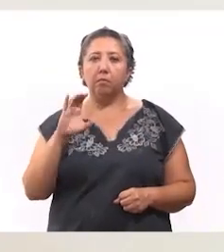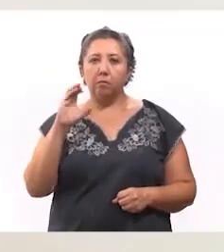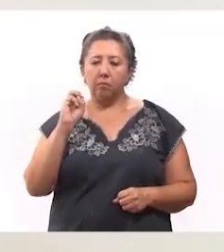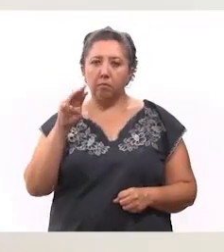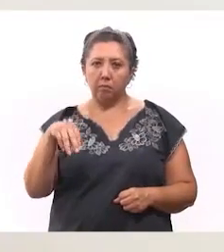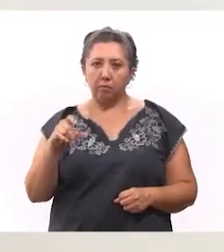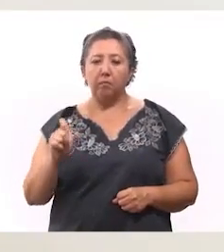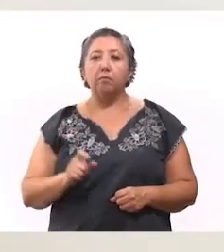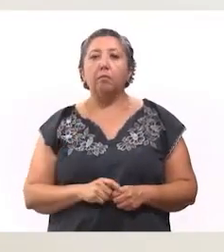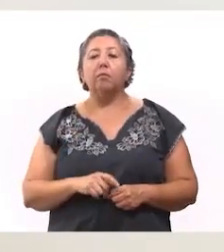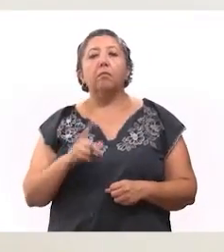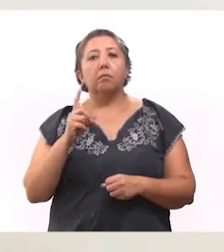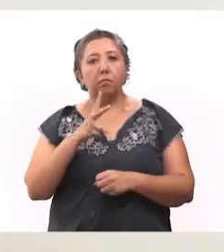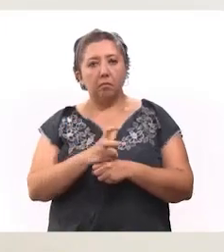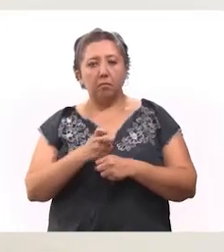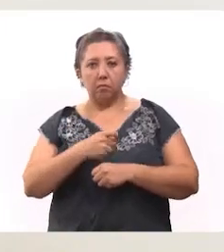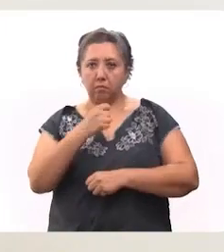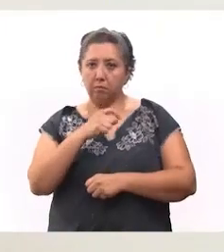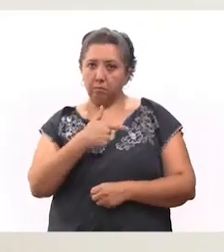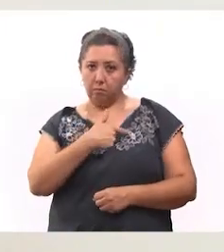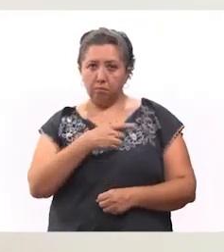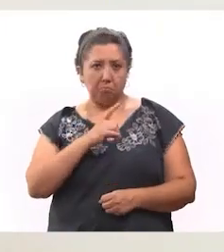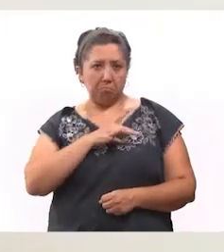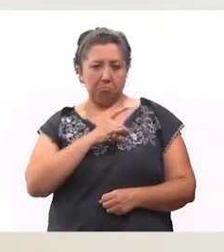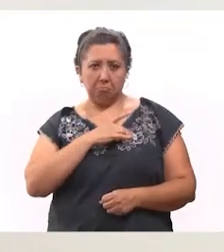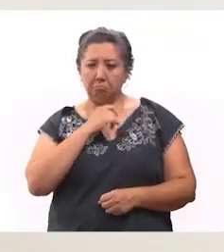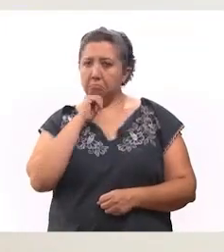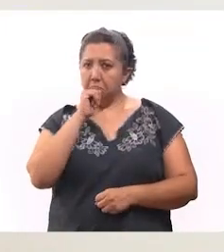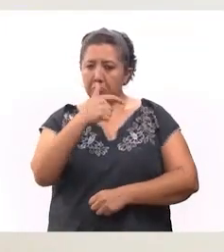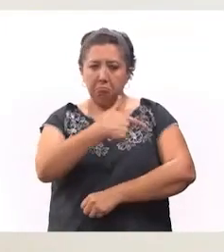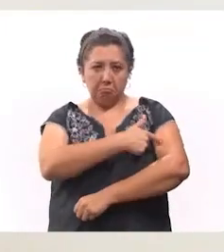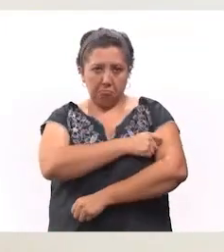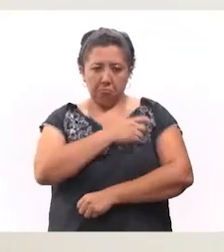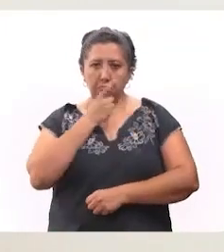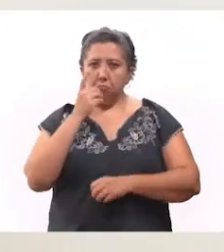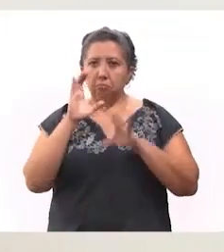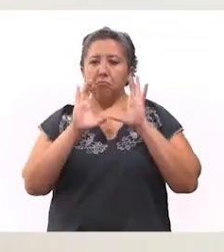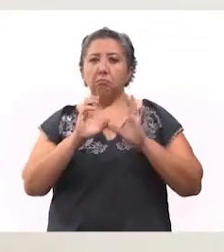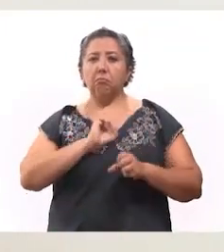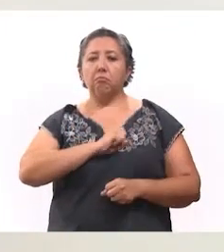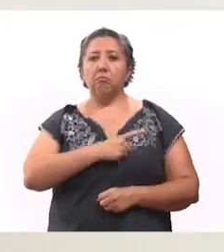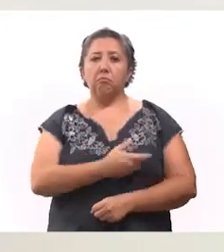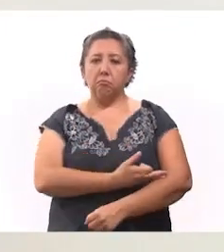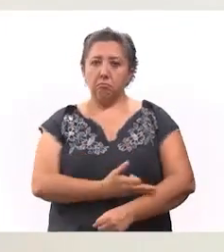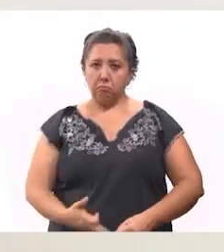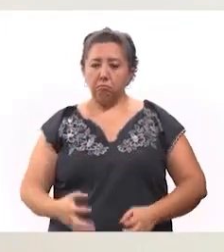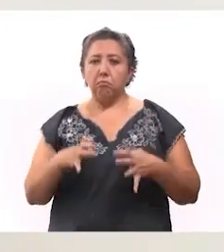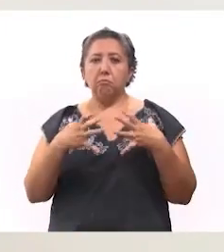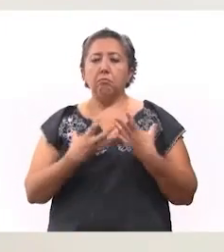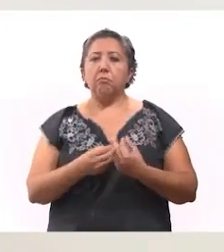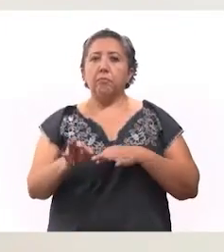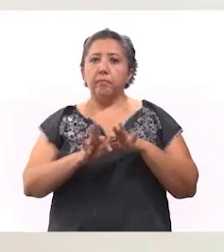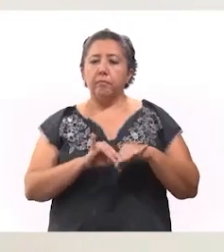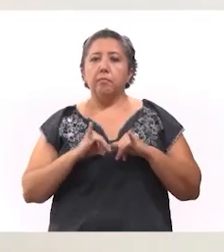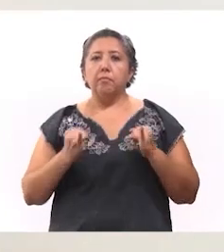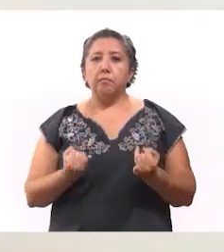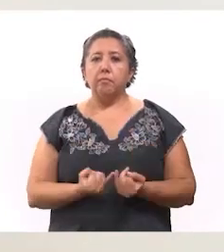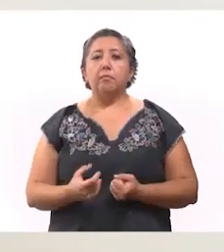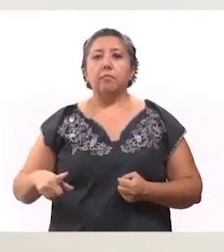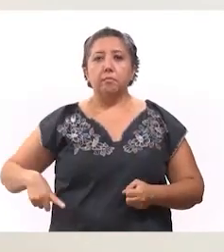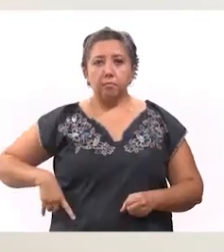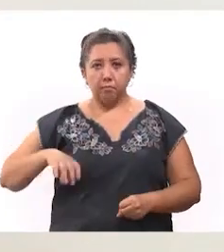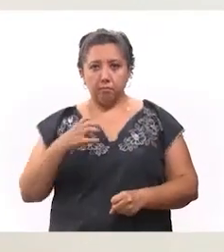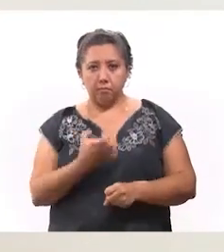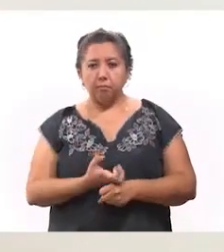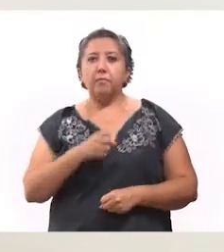cbcovid.salud.gov.mx. Los invitamos a vacunarse sin temor para proteger nuestra salud y la de nuestras familias. Estamos trabajando de manera conjunta el